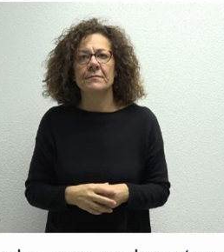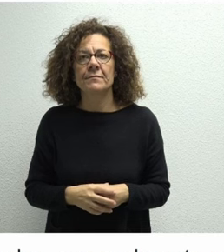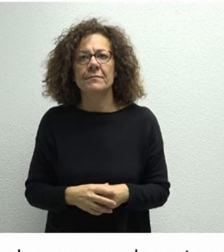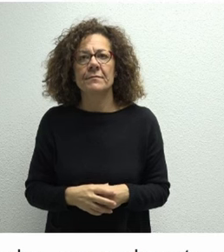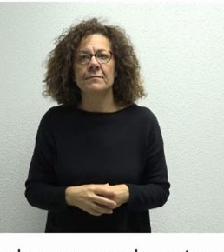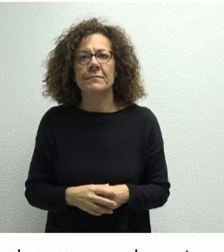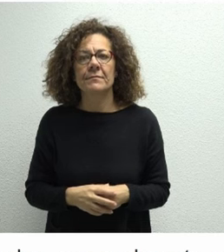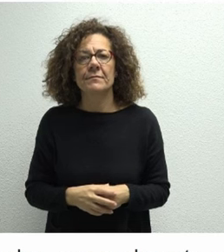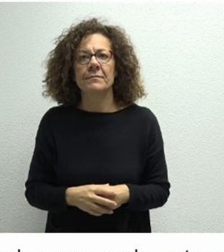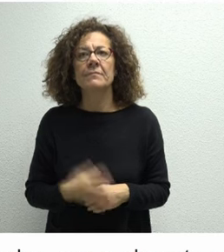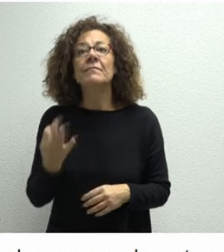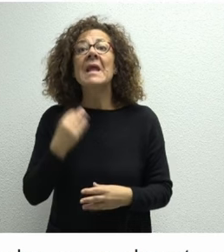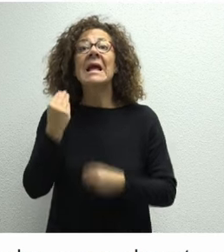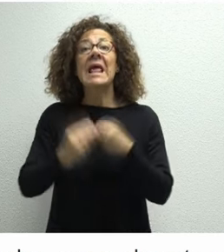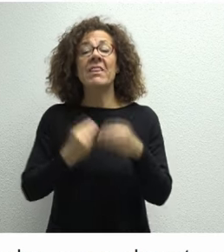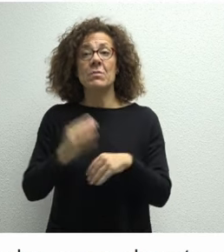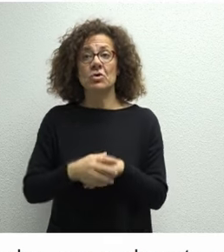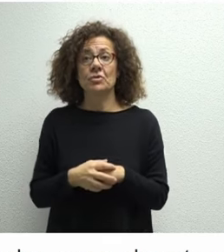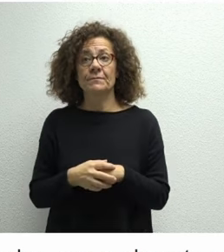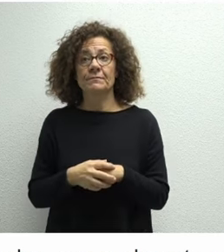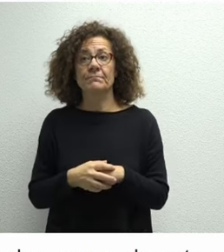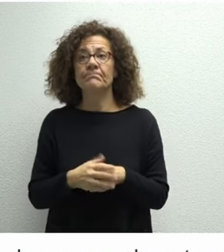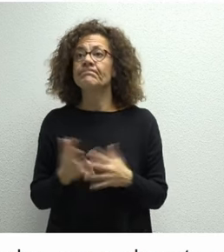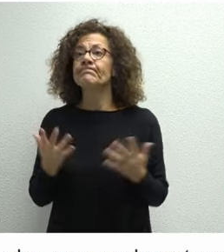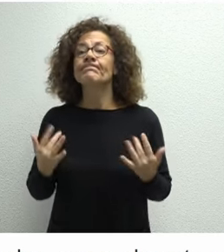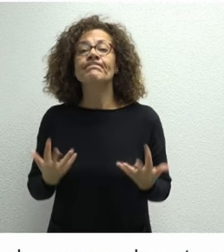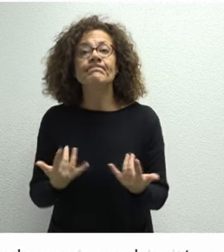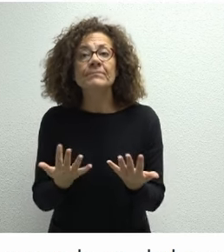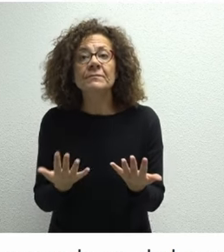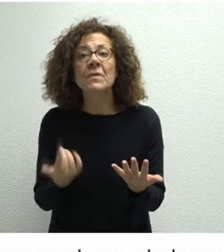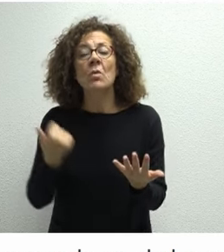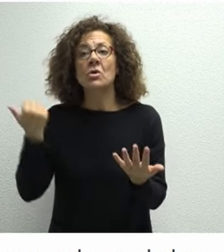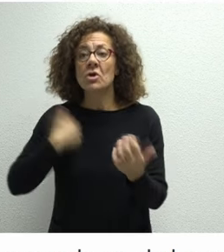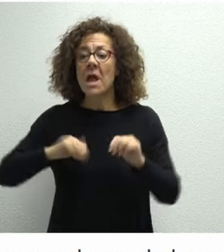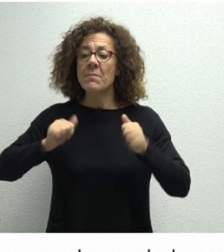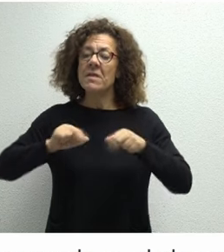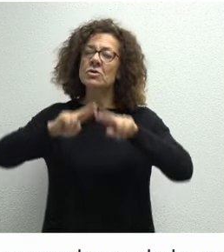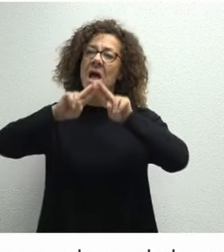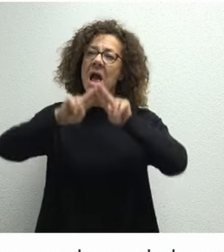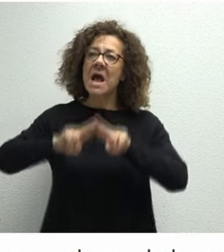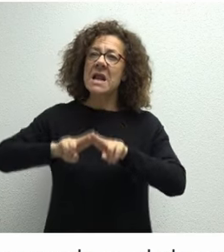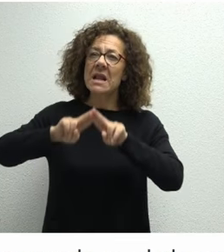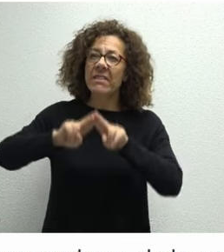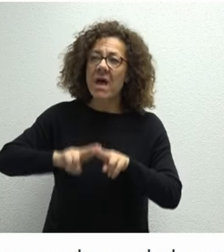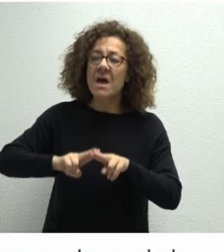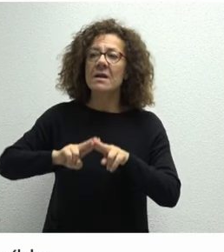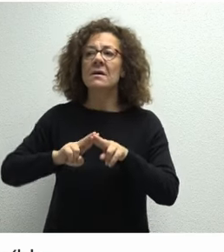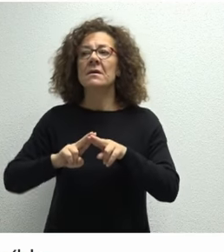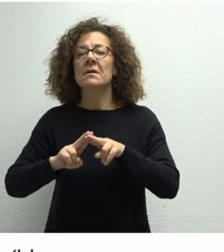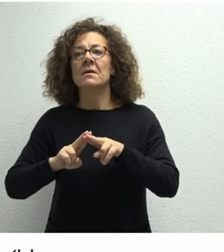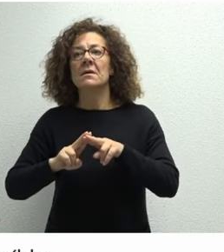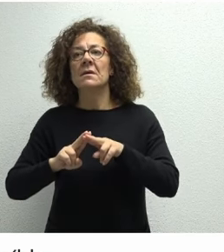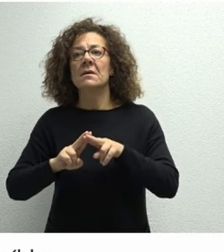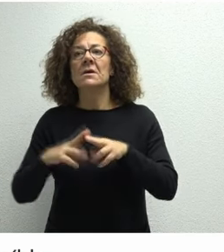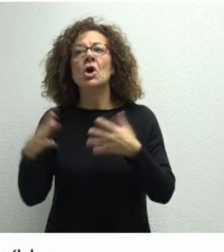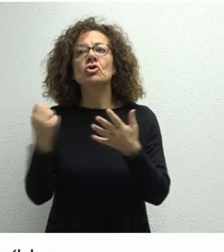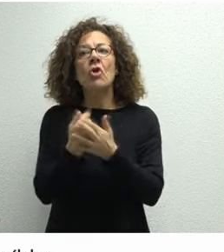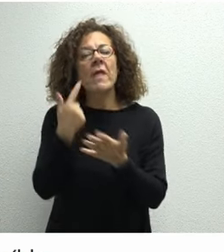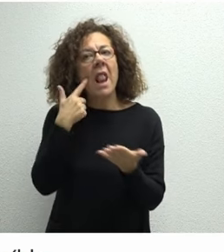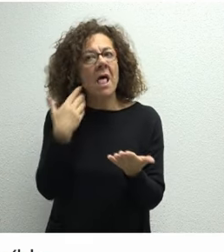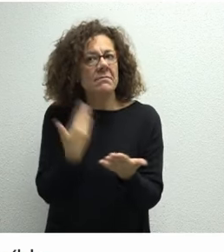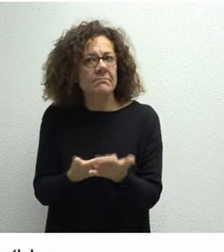Vale qué hacemos Eh pues rápidamente una vez que empezamos a analizar e pues toda la